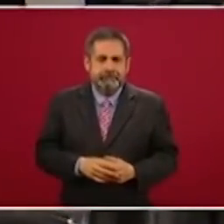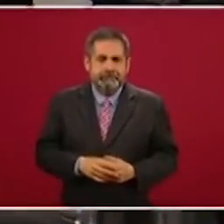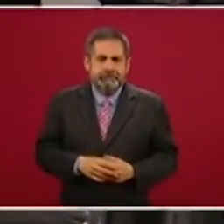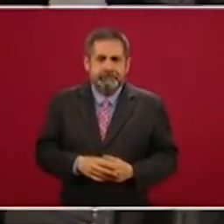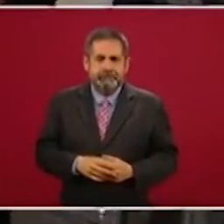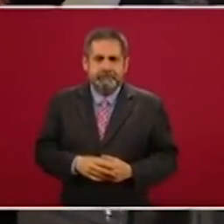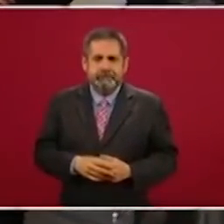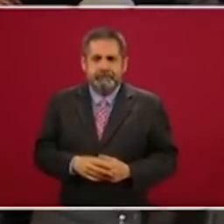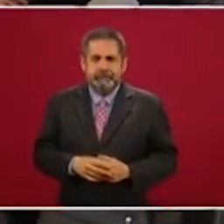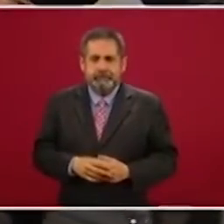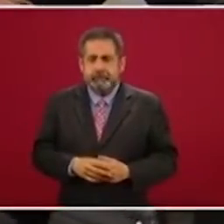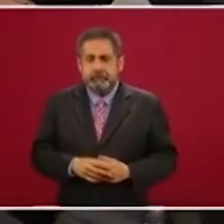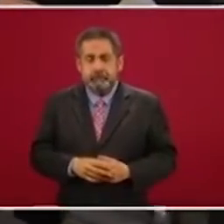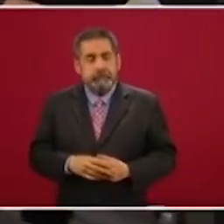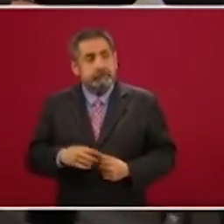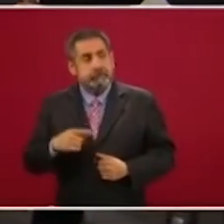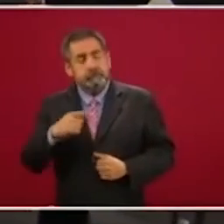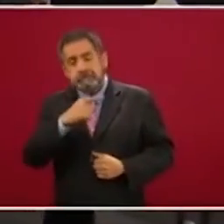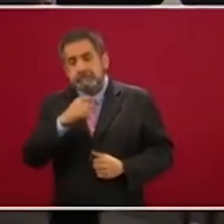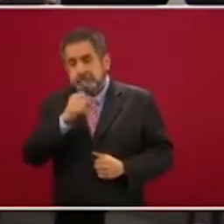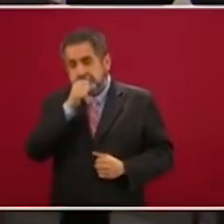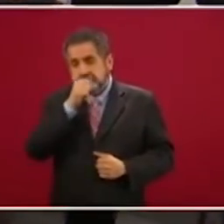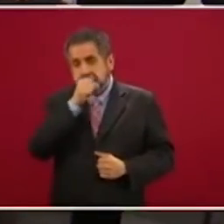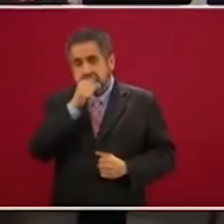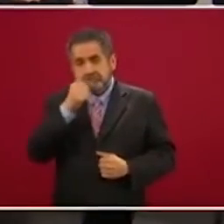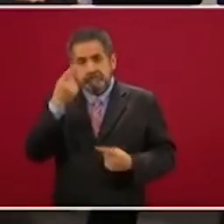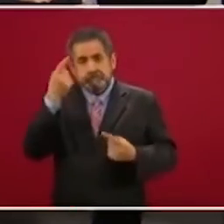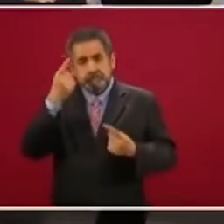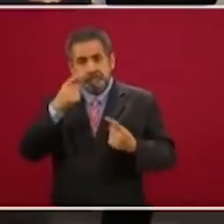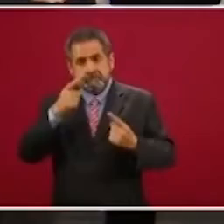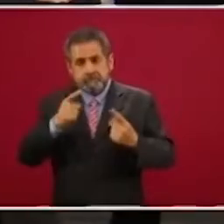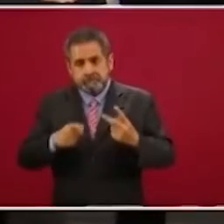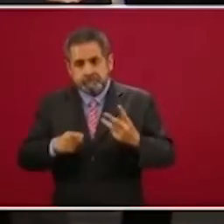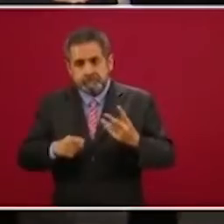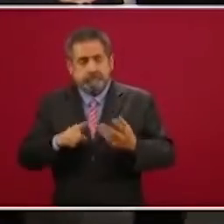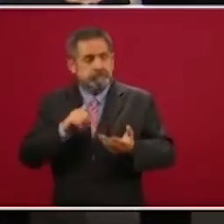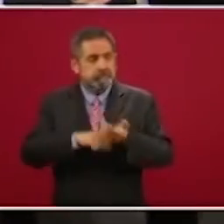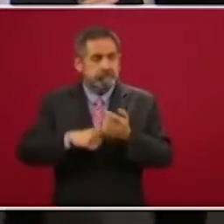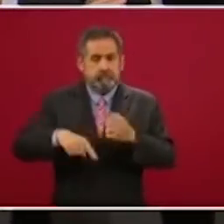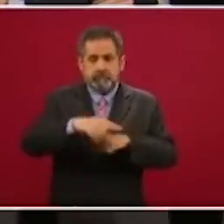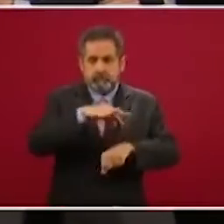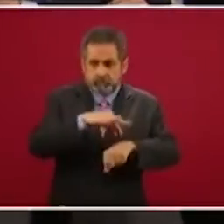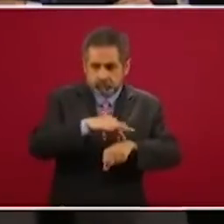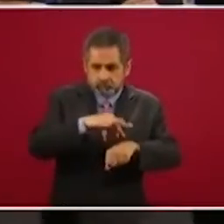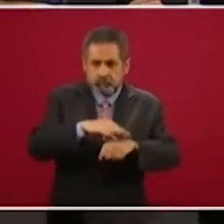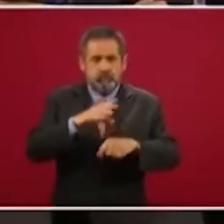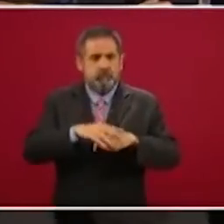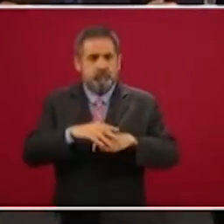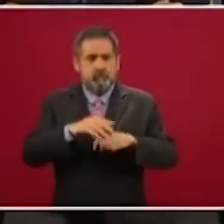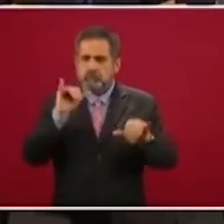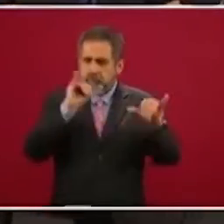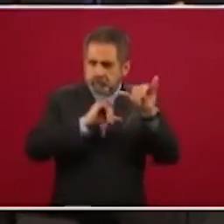las indicaciones de los técnicos de los médicos y de los científicos